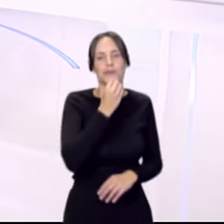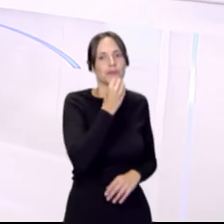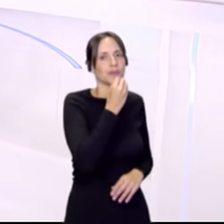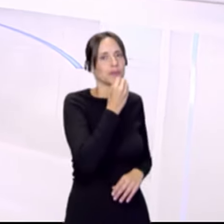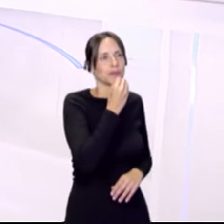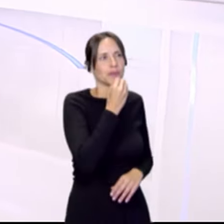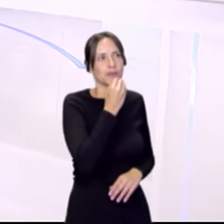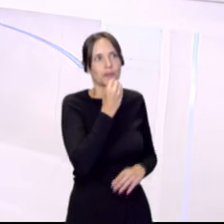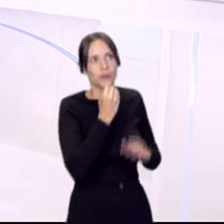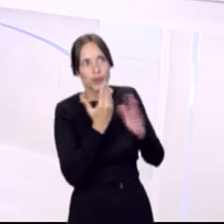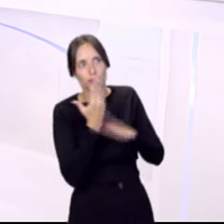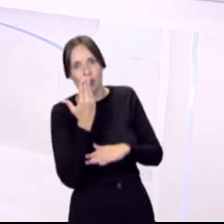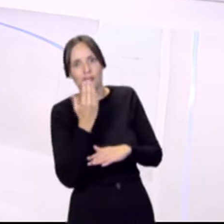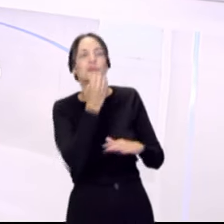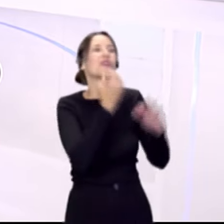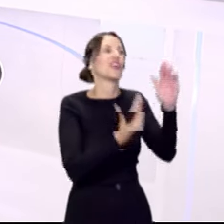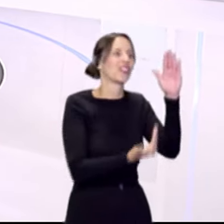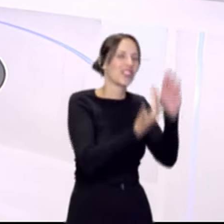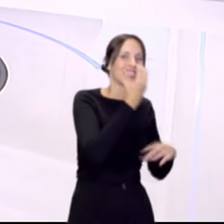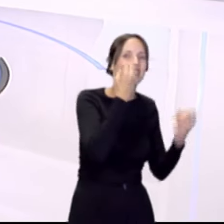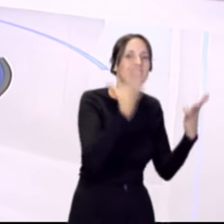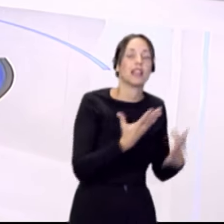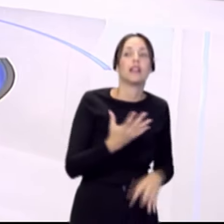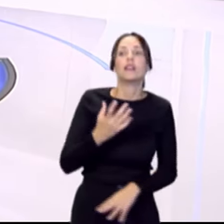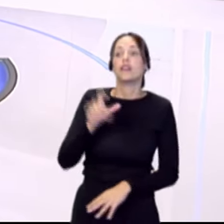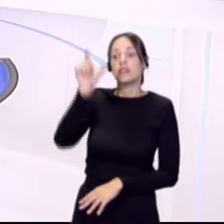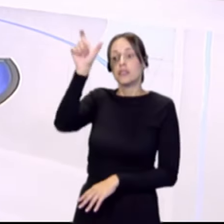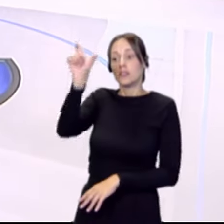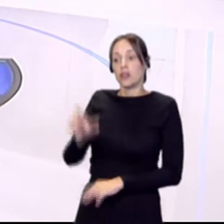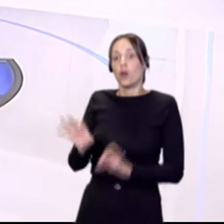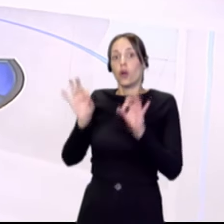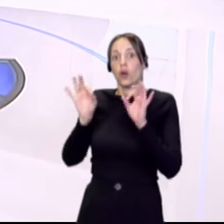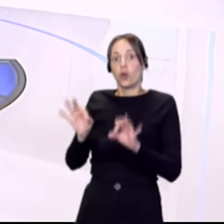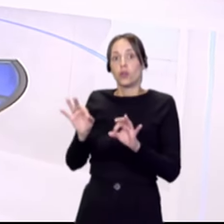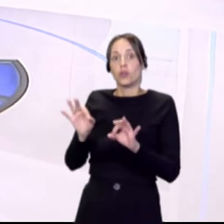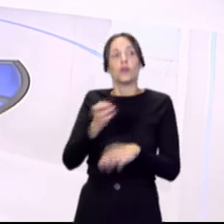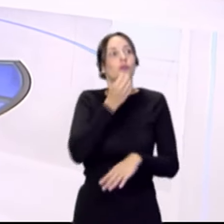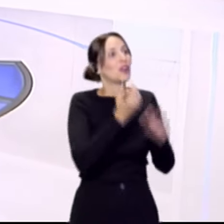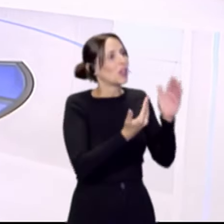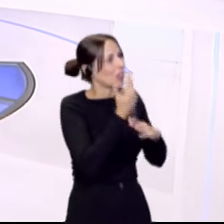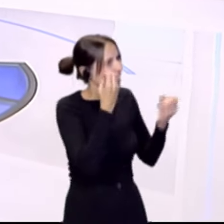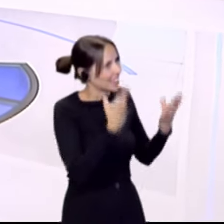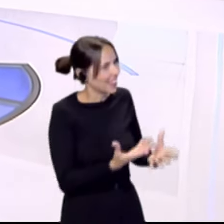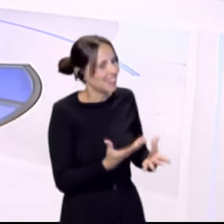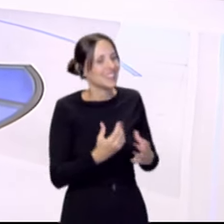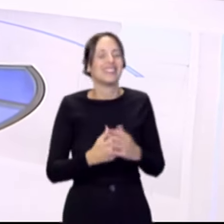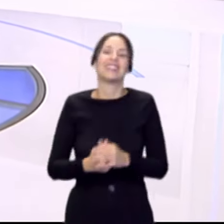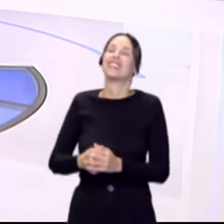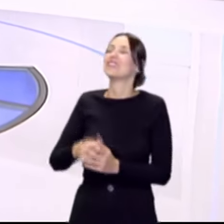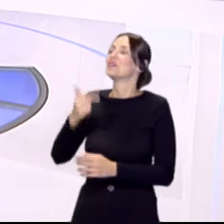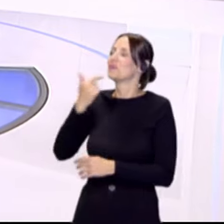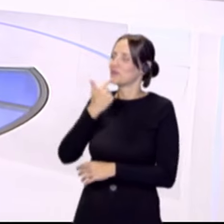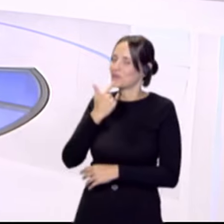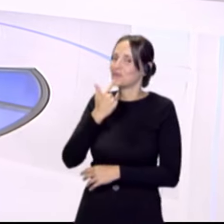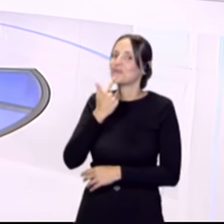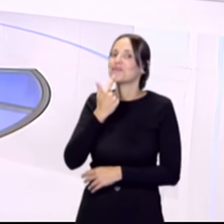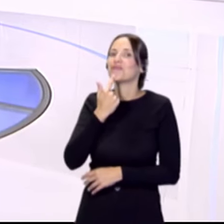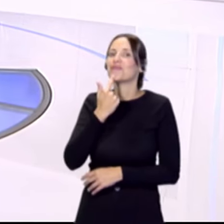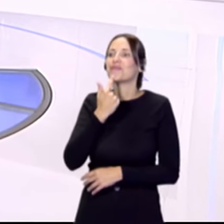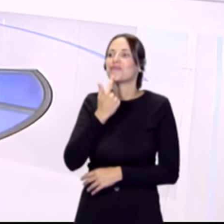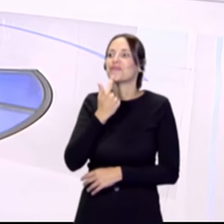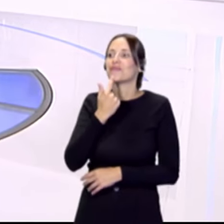Hola, ¿qué tal, Mari Brito? Buenos días. Buenos días, ¿qué tal? Bueno, usted estuvo presente en ese acto. Buenos días, ¿qué tal? Usted estuvo presente